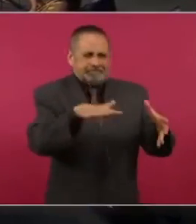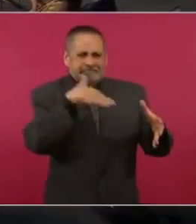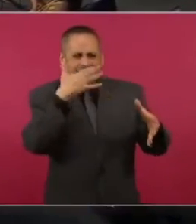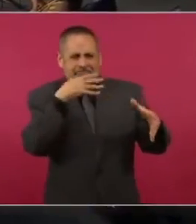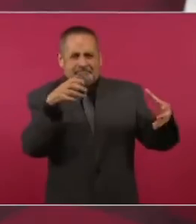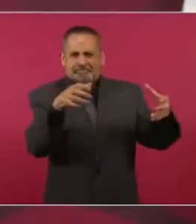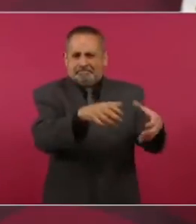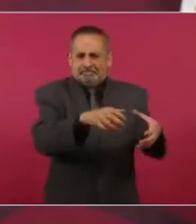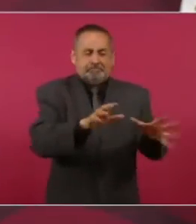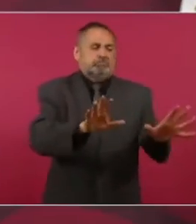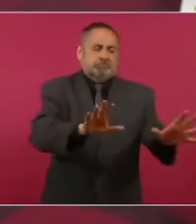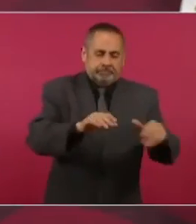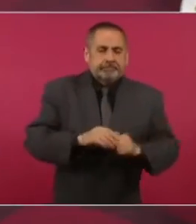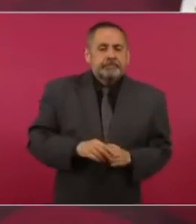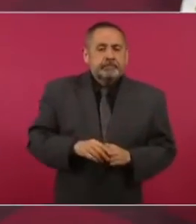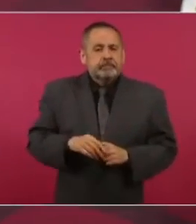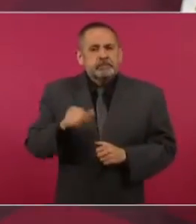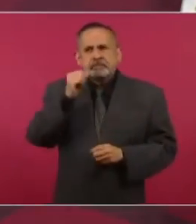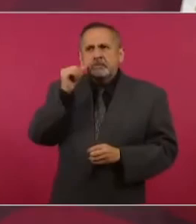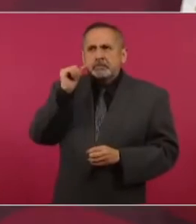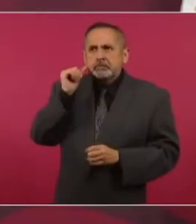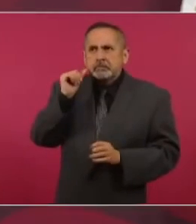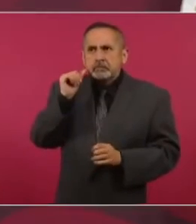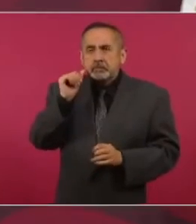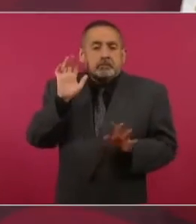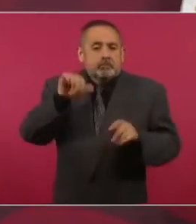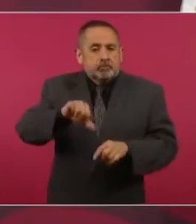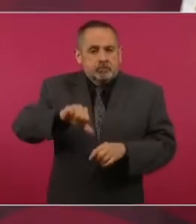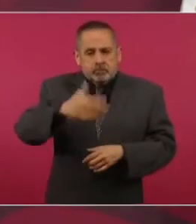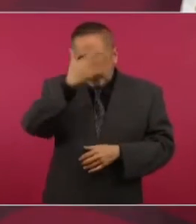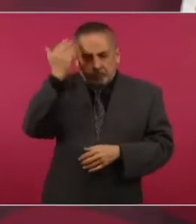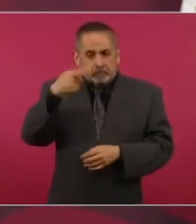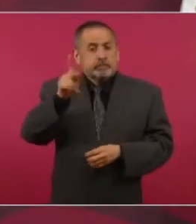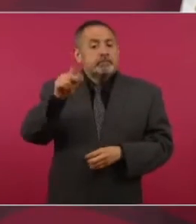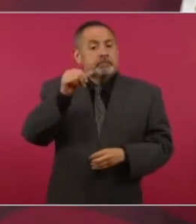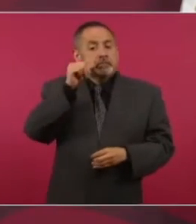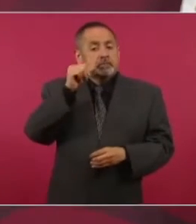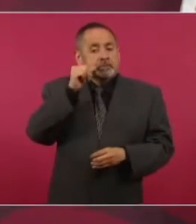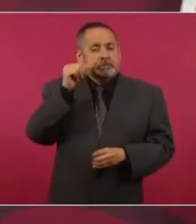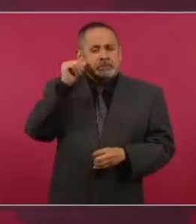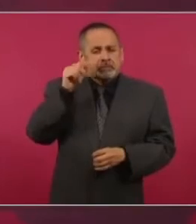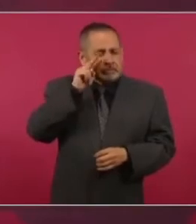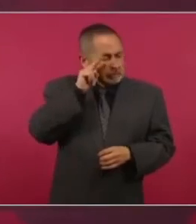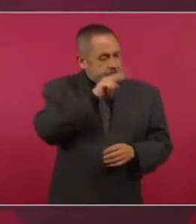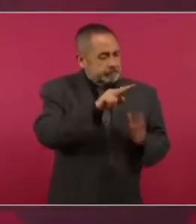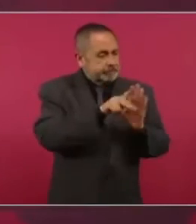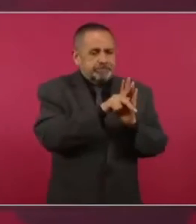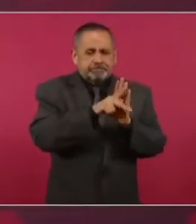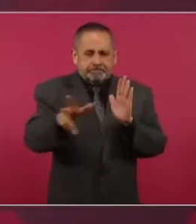ayer, no sé hoy, pero ayer vi los periódicos,